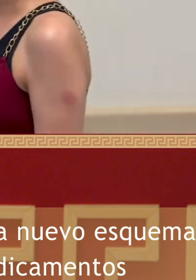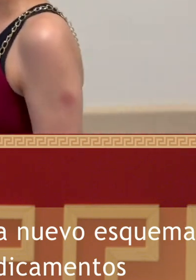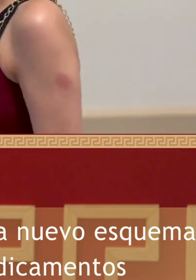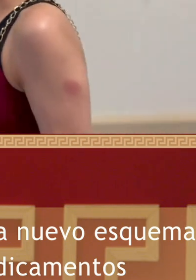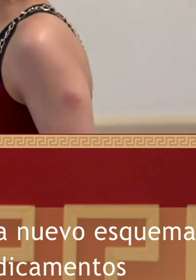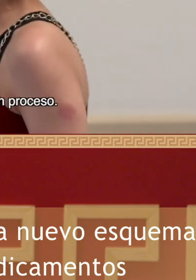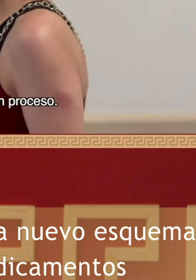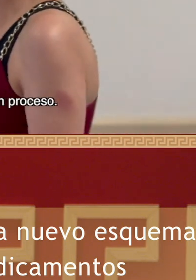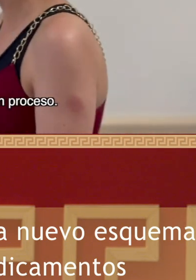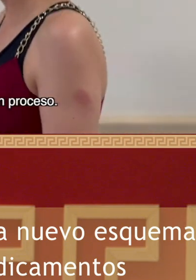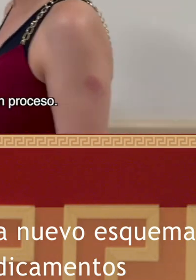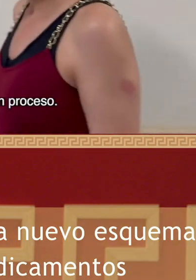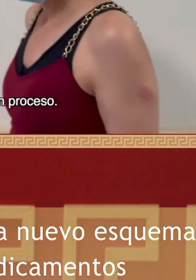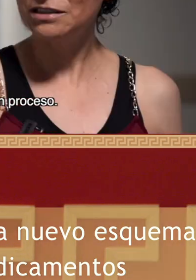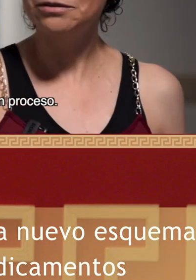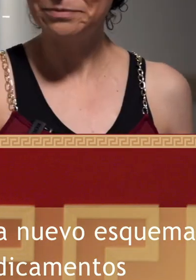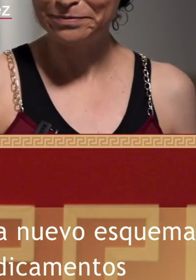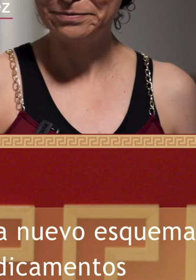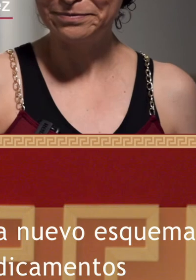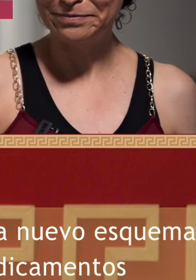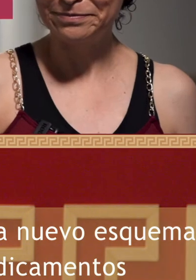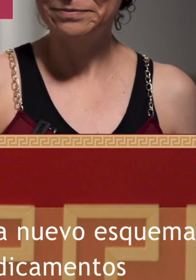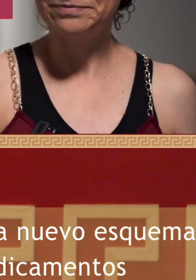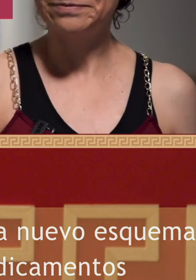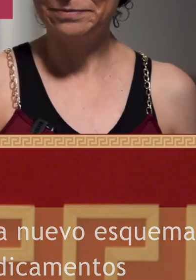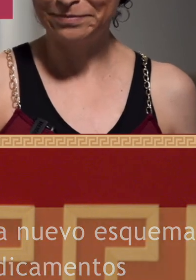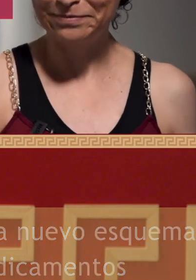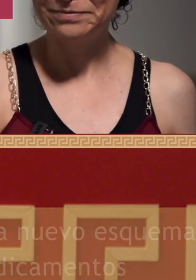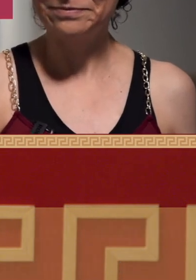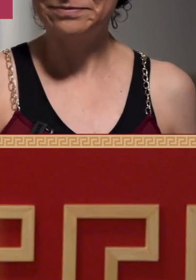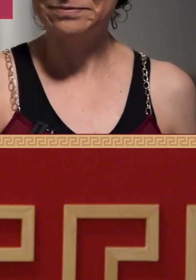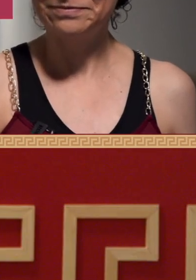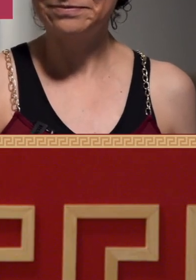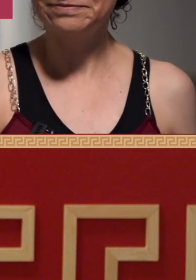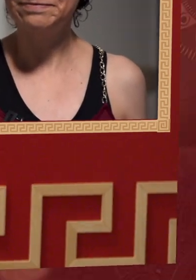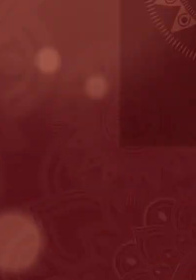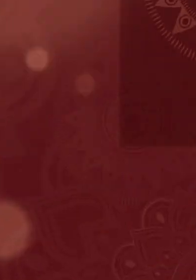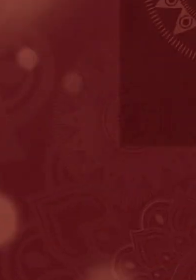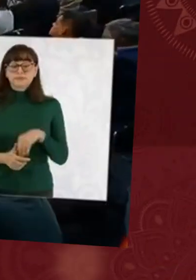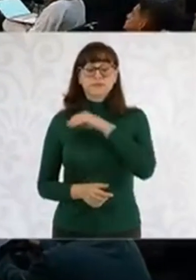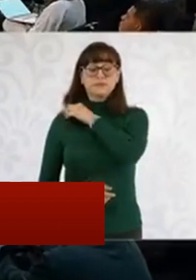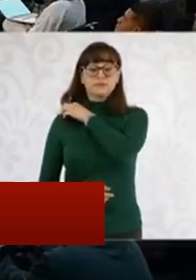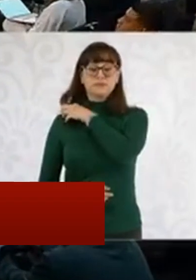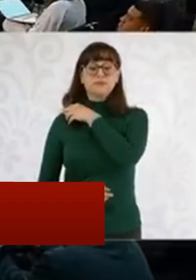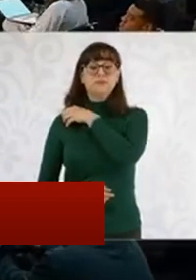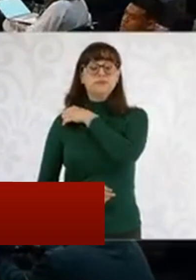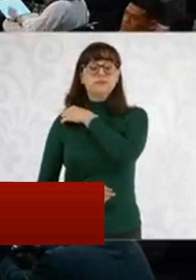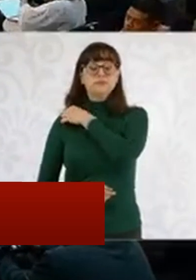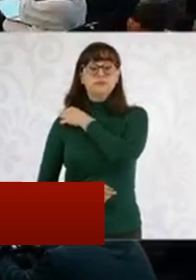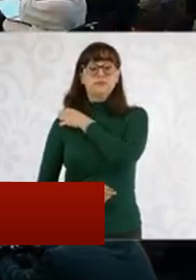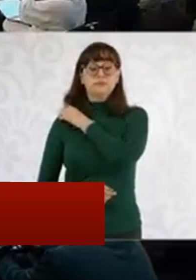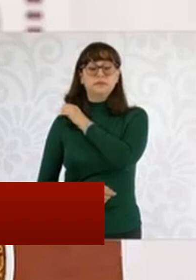Manuel López Obrador servirá para fortalecer su distribución a todas y todos los mexicanos. Se va a seguir